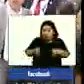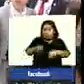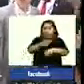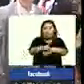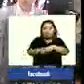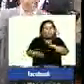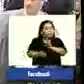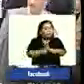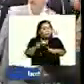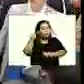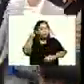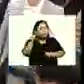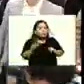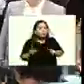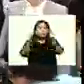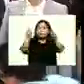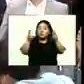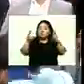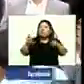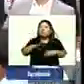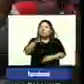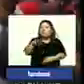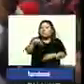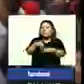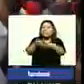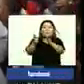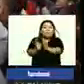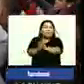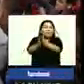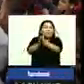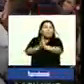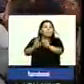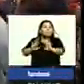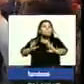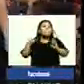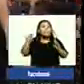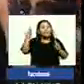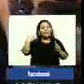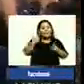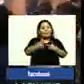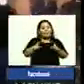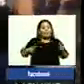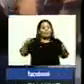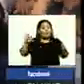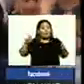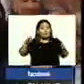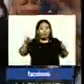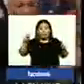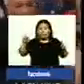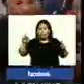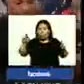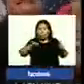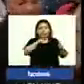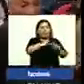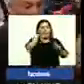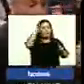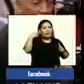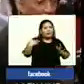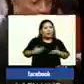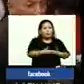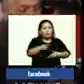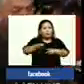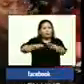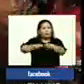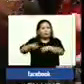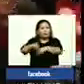importantes en los próximos meses, incluida una solicitud para liberar a Keiko Fujimori, la exprimera hija cuyo partido controla